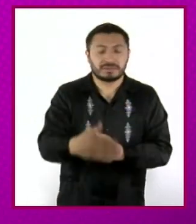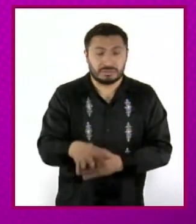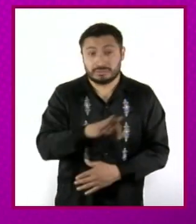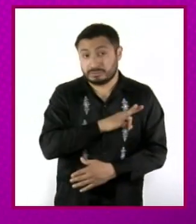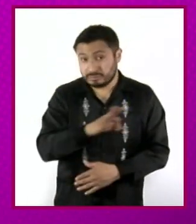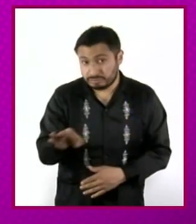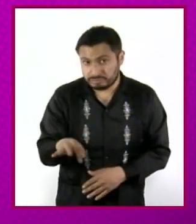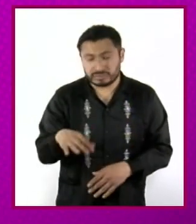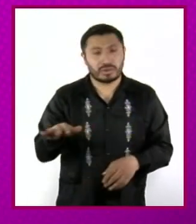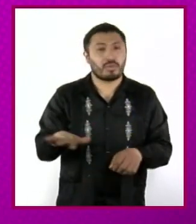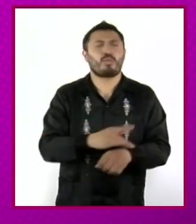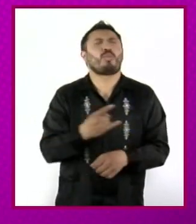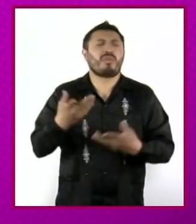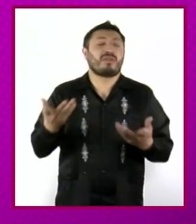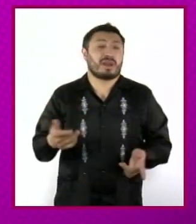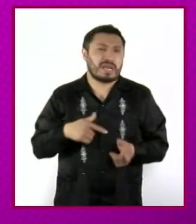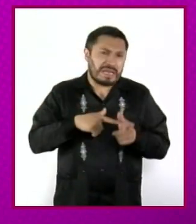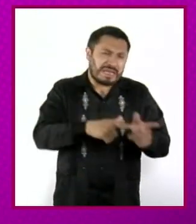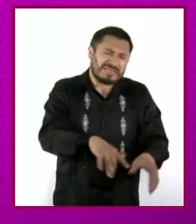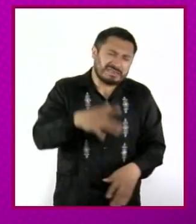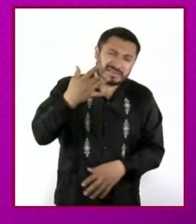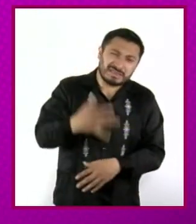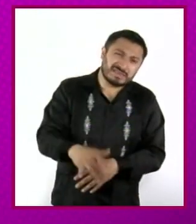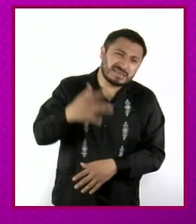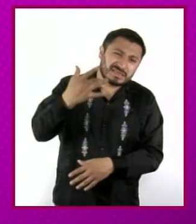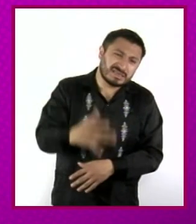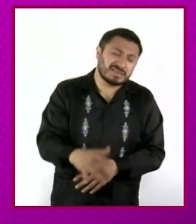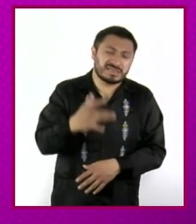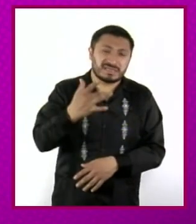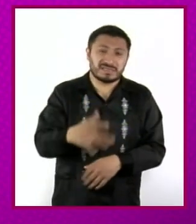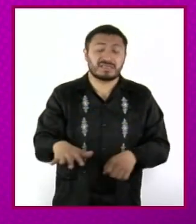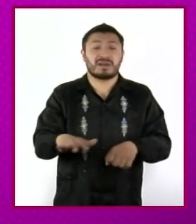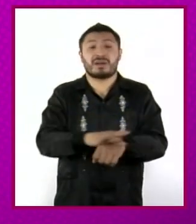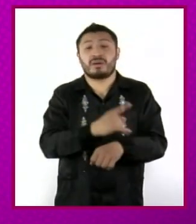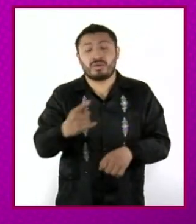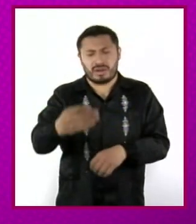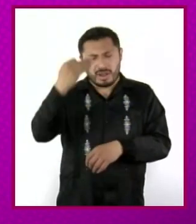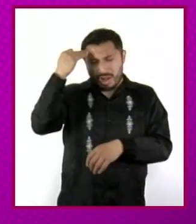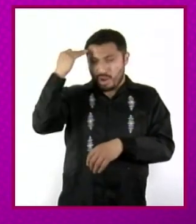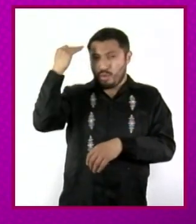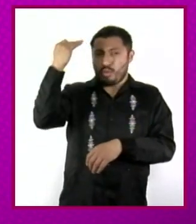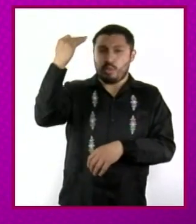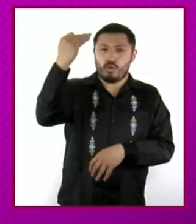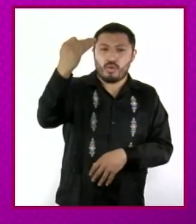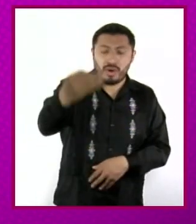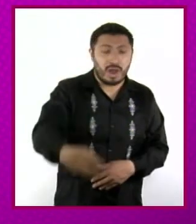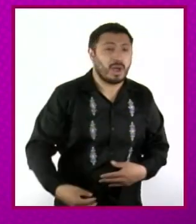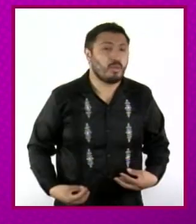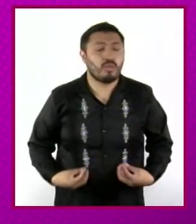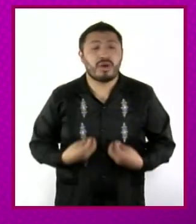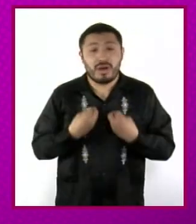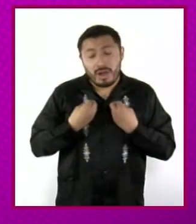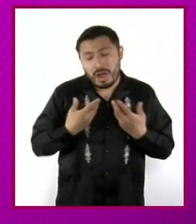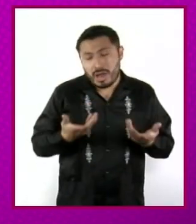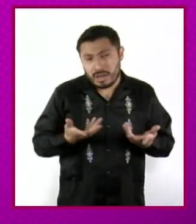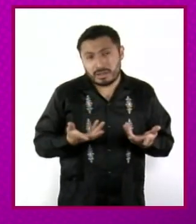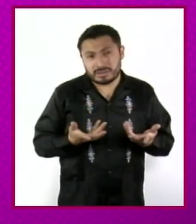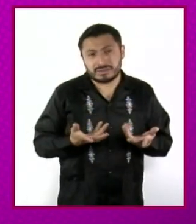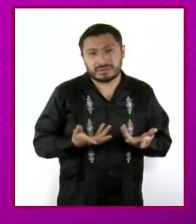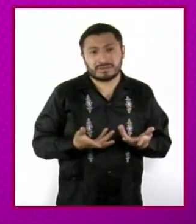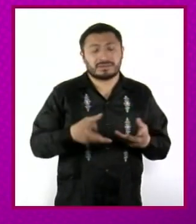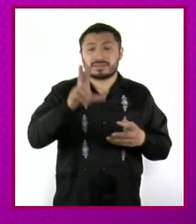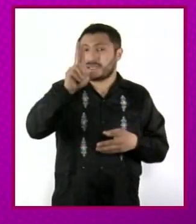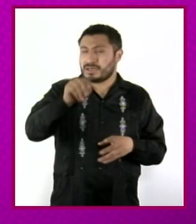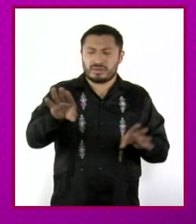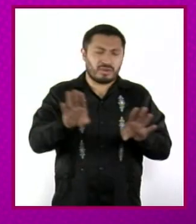porque nos seguía doliendo, porque el tiempo, nuestra vida, nuestra existencia no